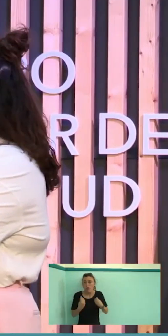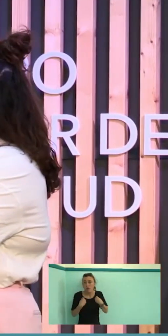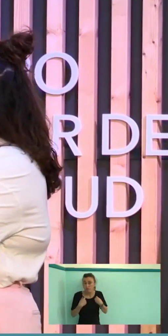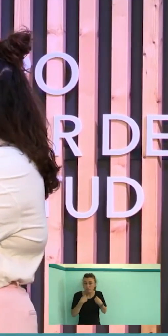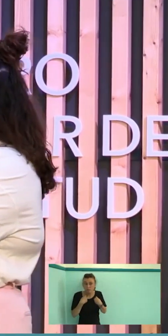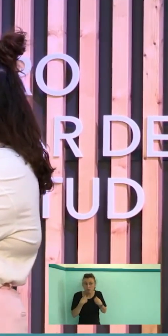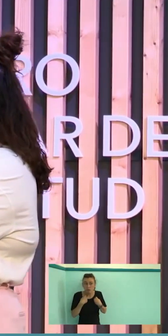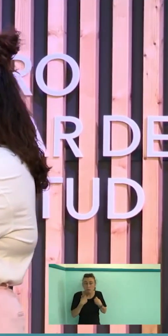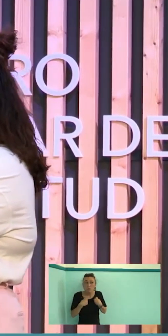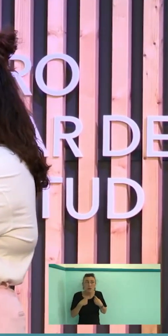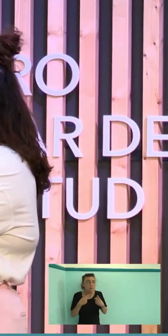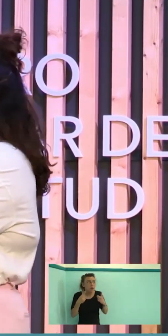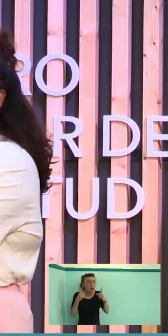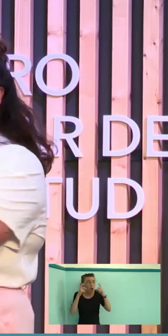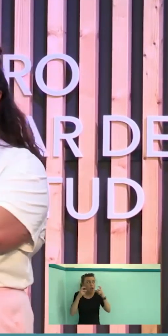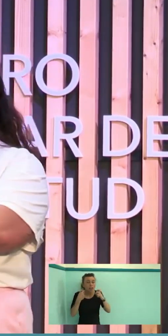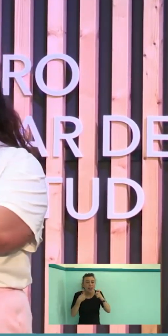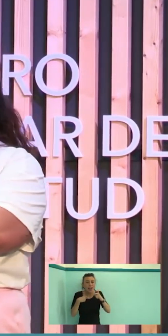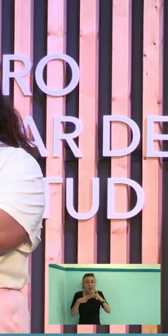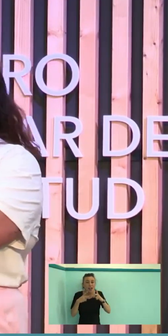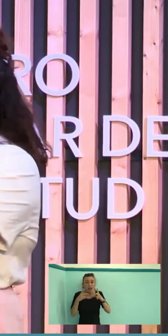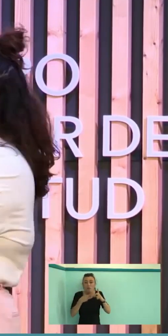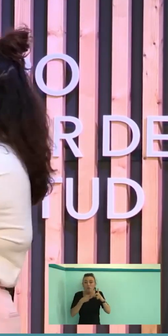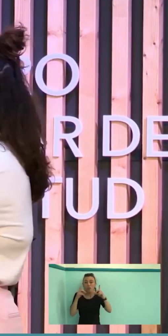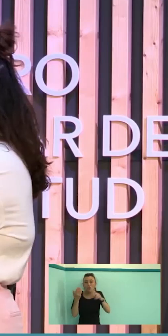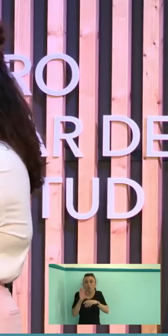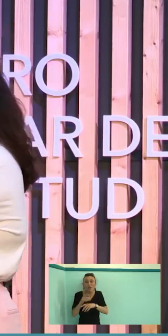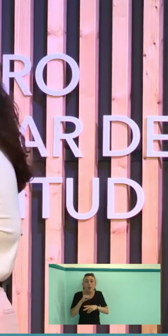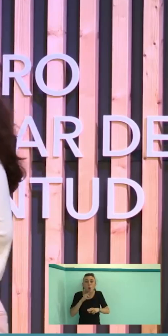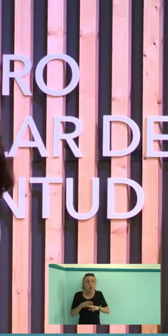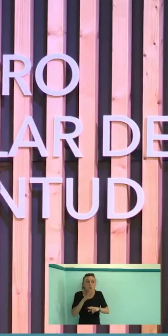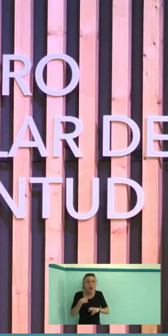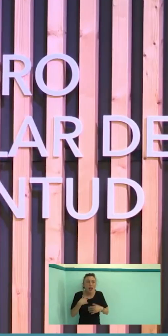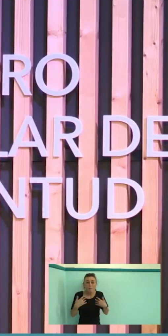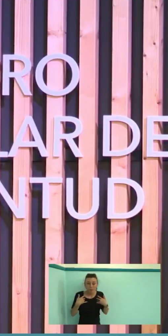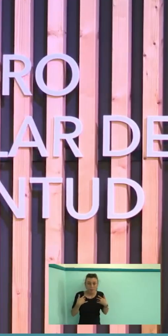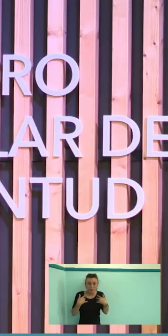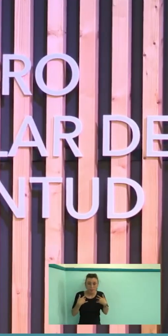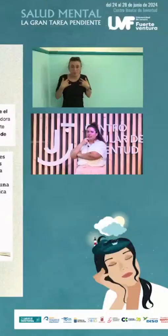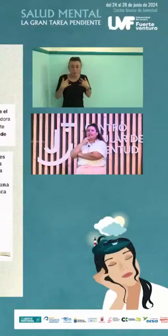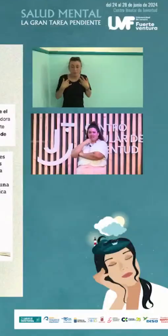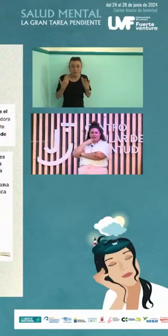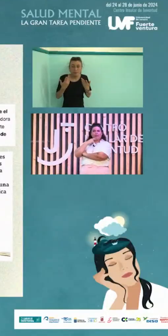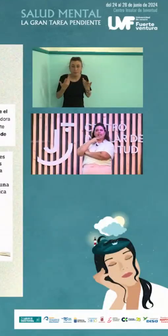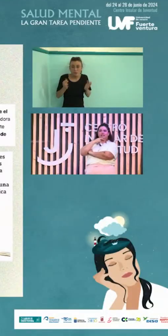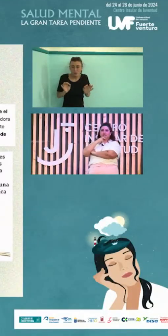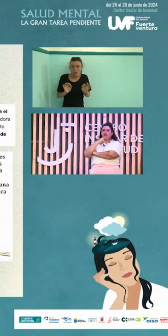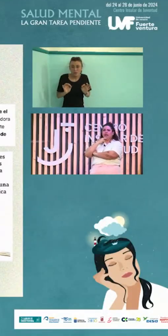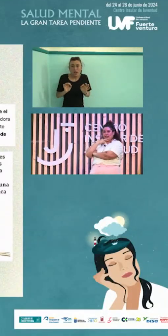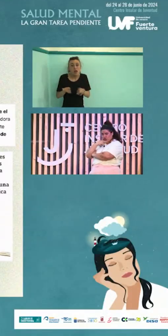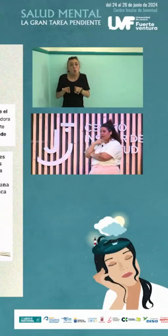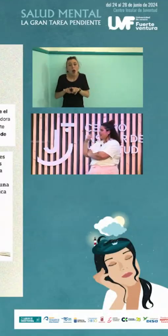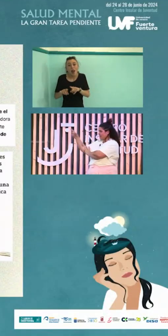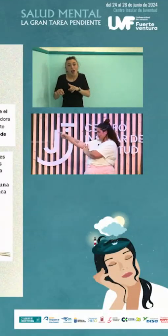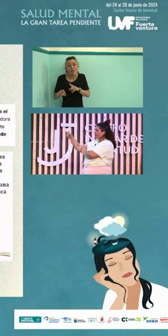gusta poneros la foto y el nombre porque no son números al igual que por ejemplo las víctimas de violencia de género no son números son personas que tienen familias no que